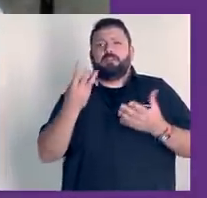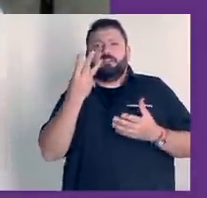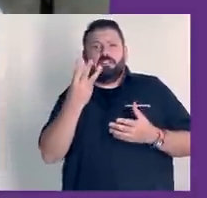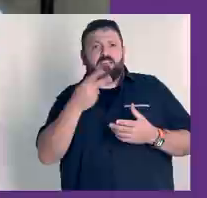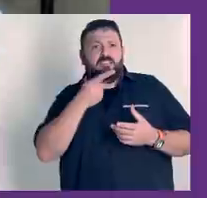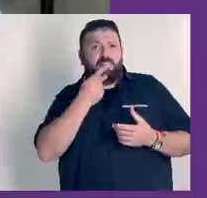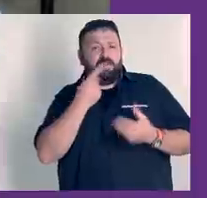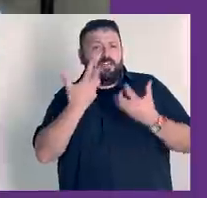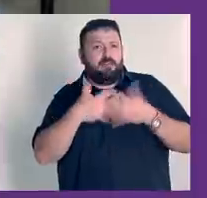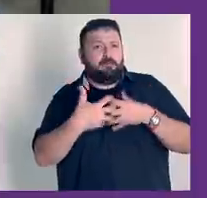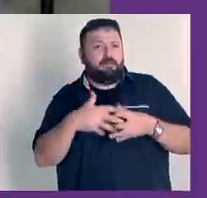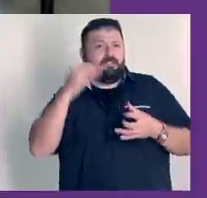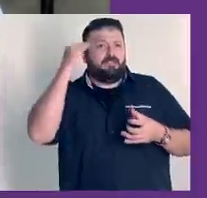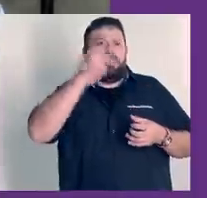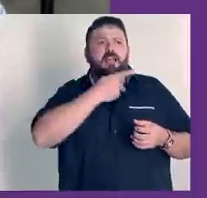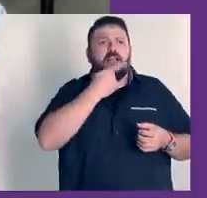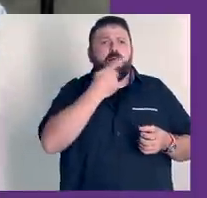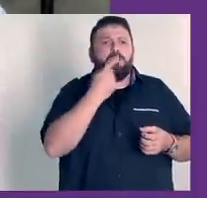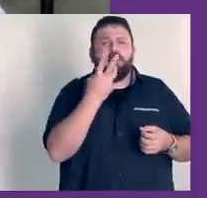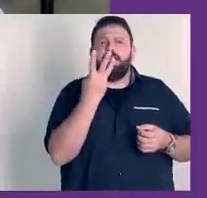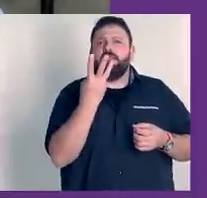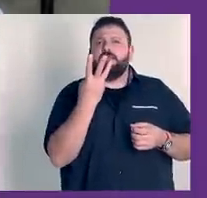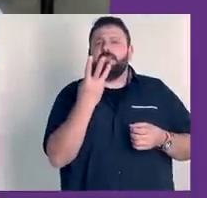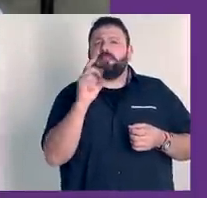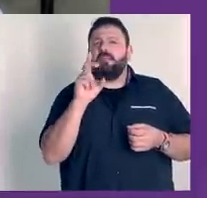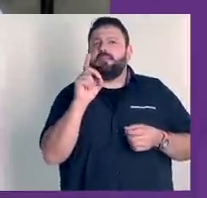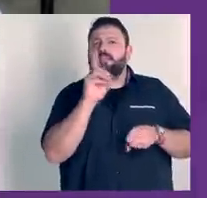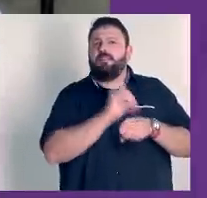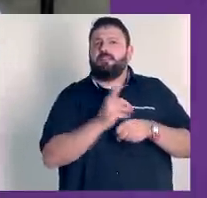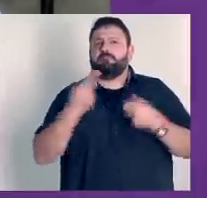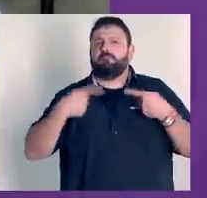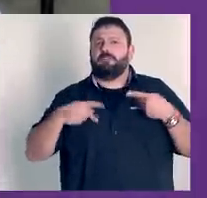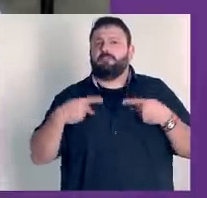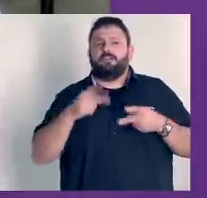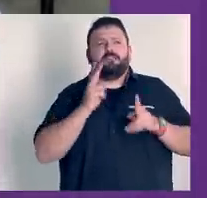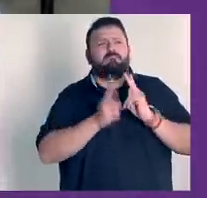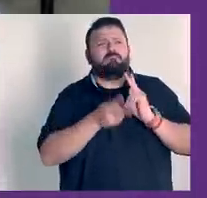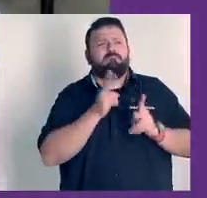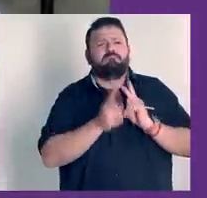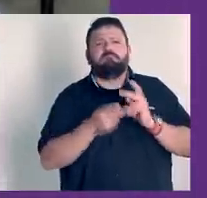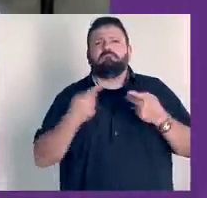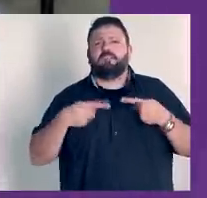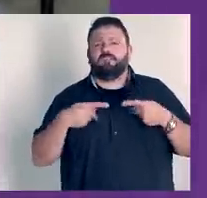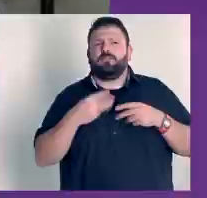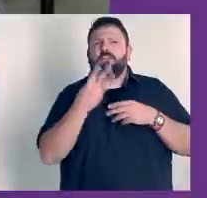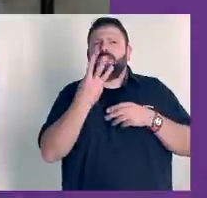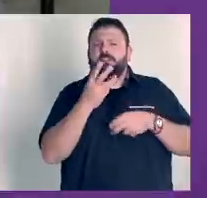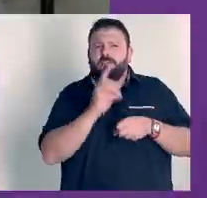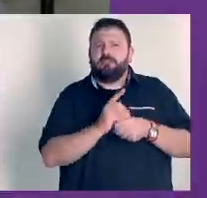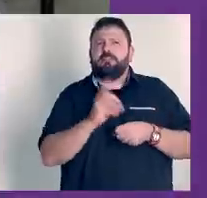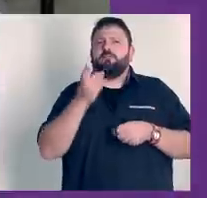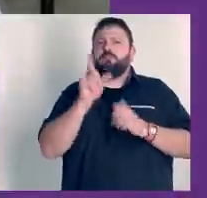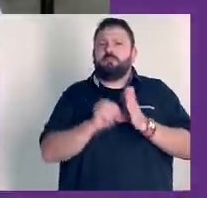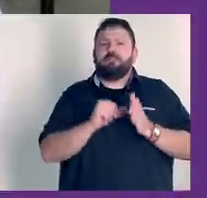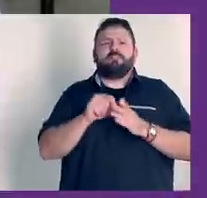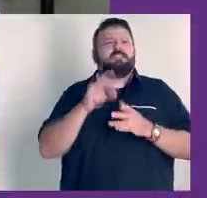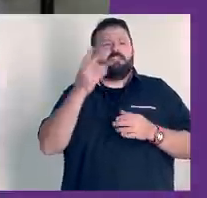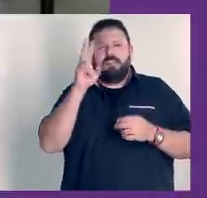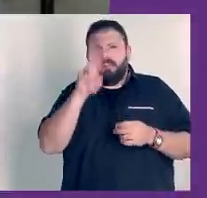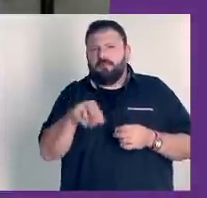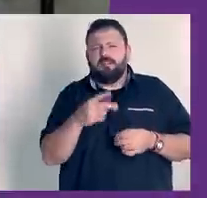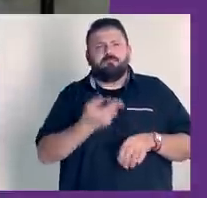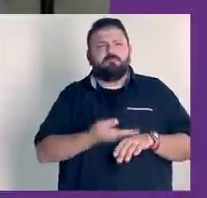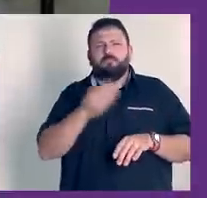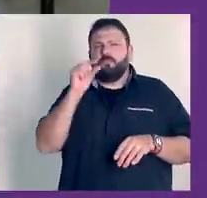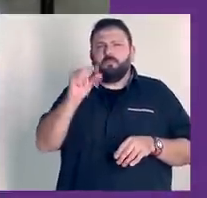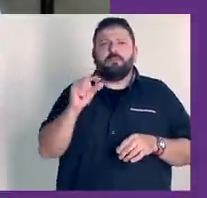3 empresarios, pues es hablar de 3 personas en 30 días. Literalmente es muy poquito en este momento de crisis. La verdad es que siempre